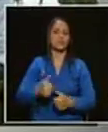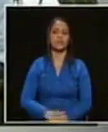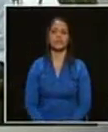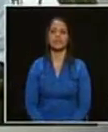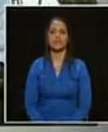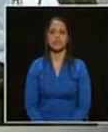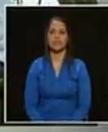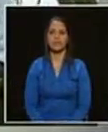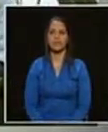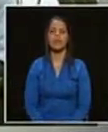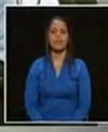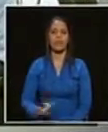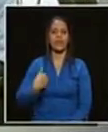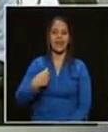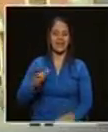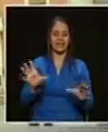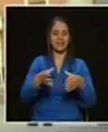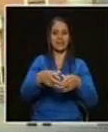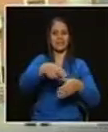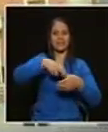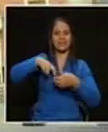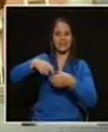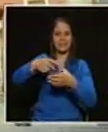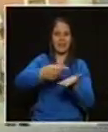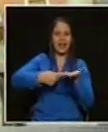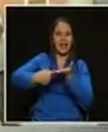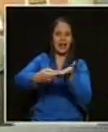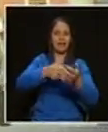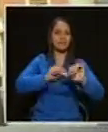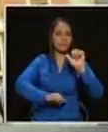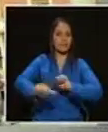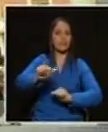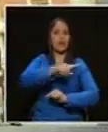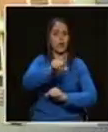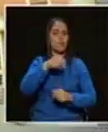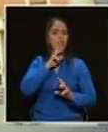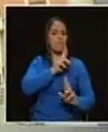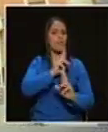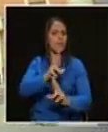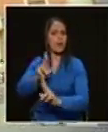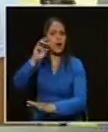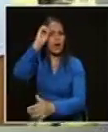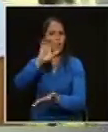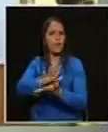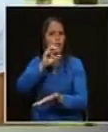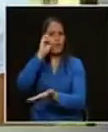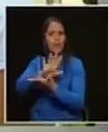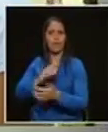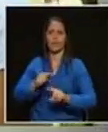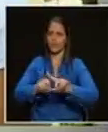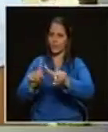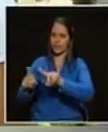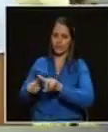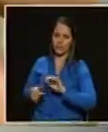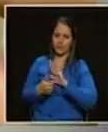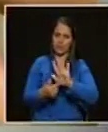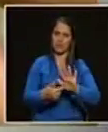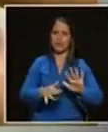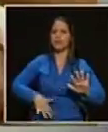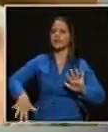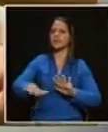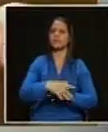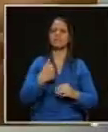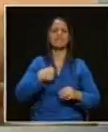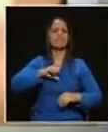El Comité Defensor del Televidente le ha permitido a la comunidad tener las respuestas frente a sus opiniones e inquietudes y conocer sus derechos en materia